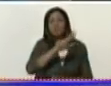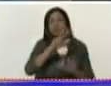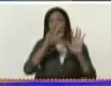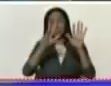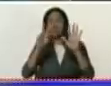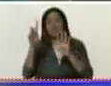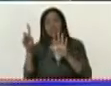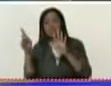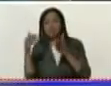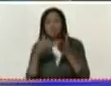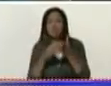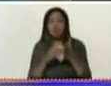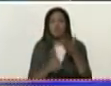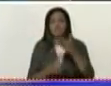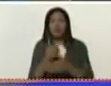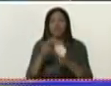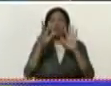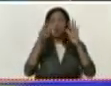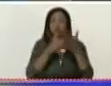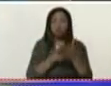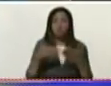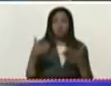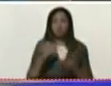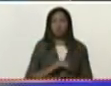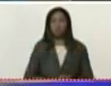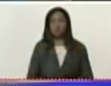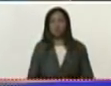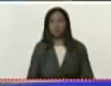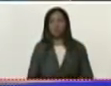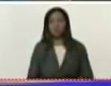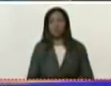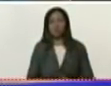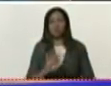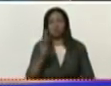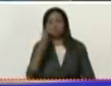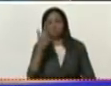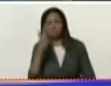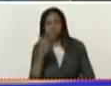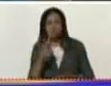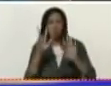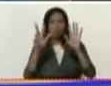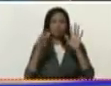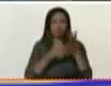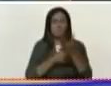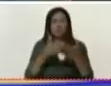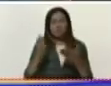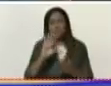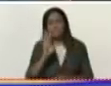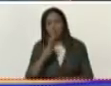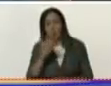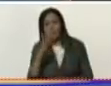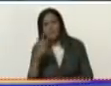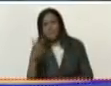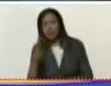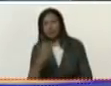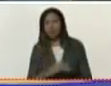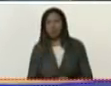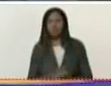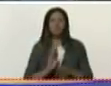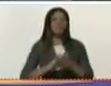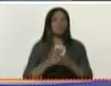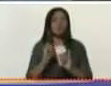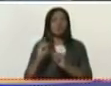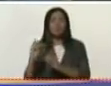4.386.000, son más de 8 millones. A 8 millones. Más o menos, supera la cifra de 8 millones, porque esto